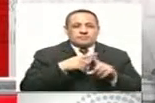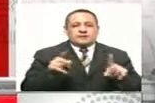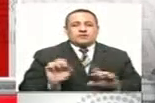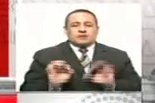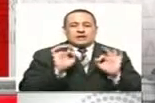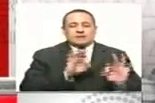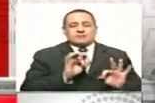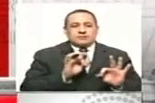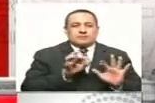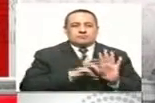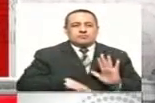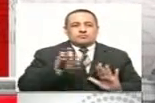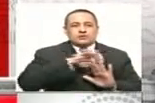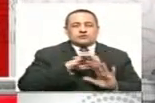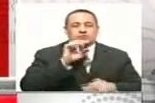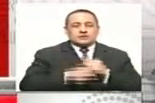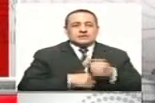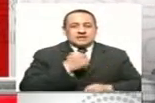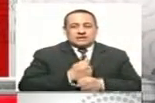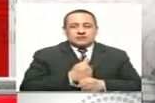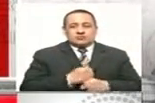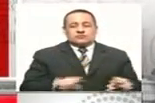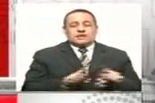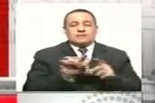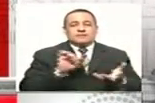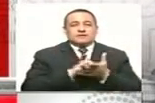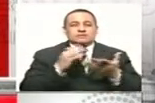misma proyección en este año nos